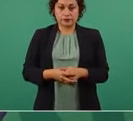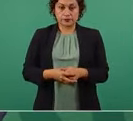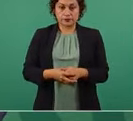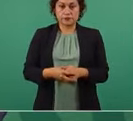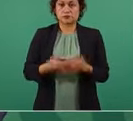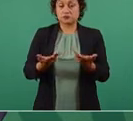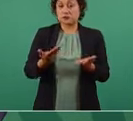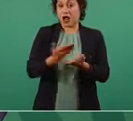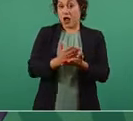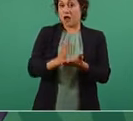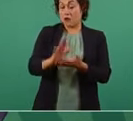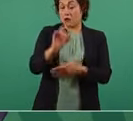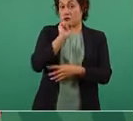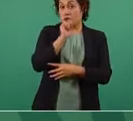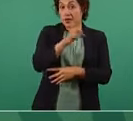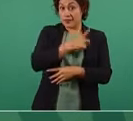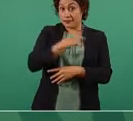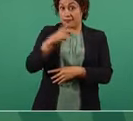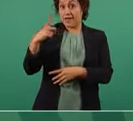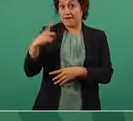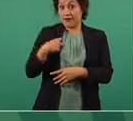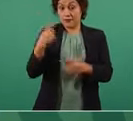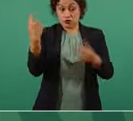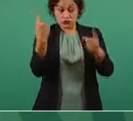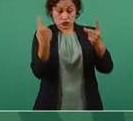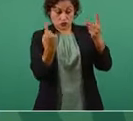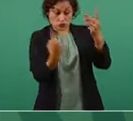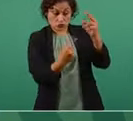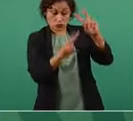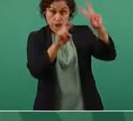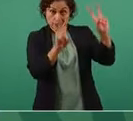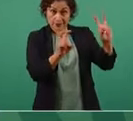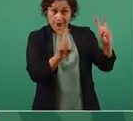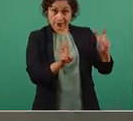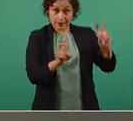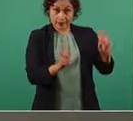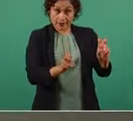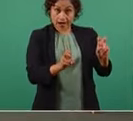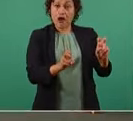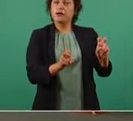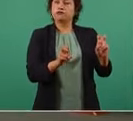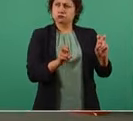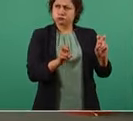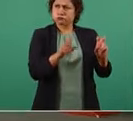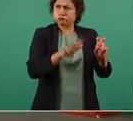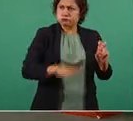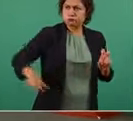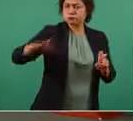teorizar sobre estos fenómenos sociales,